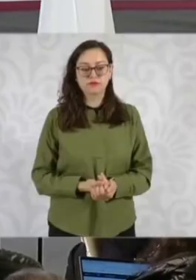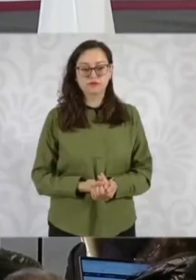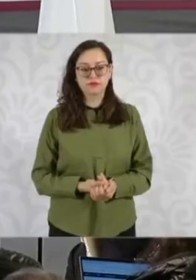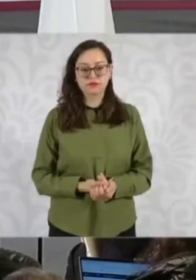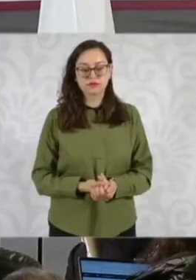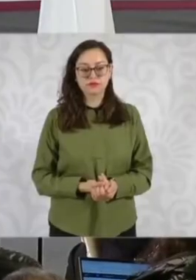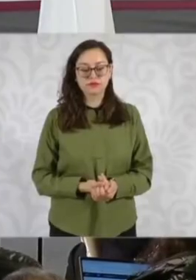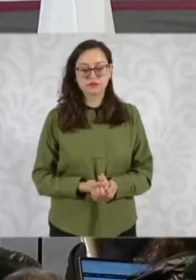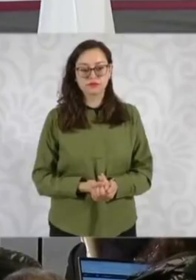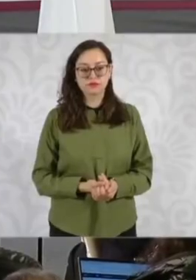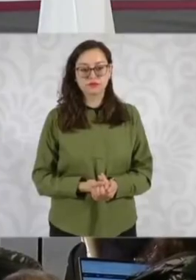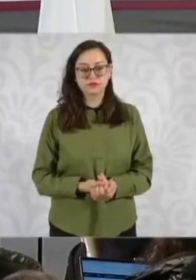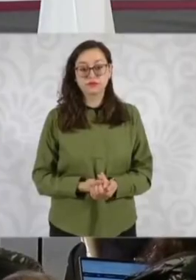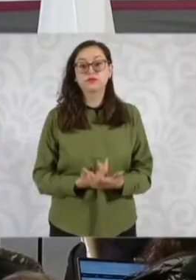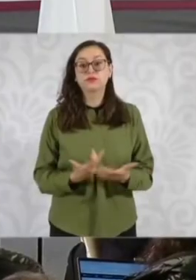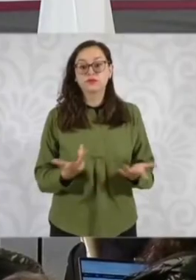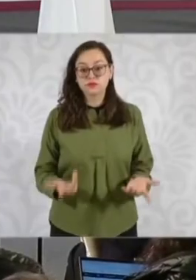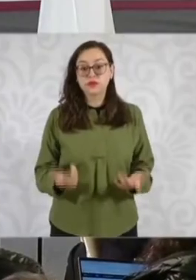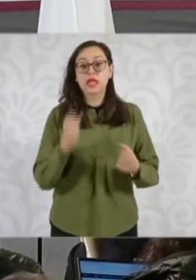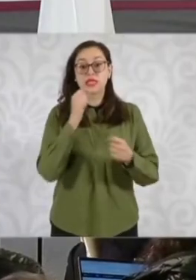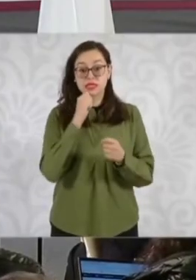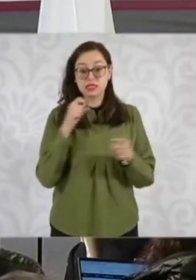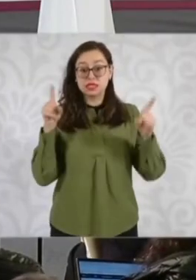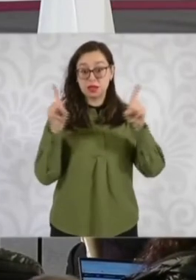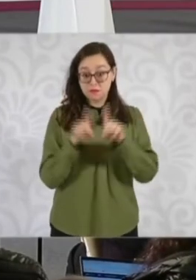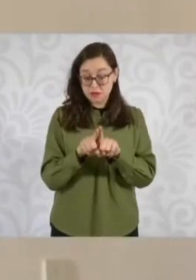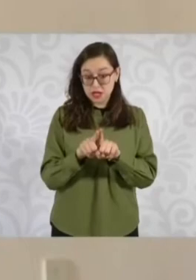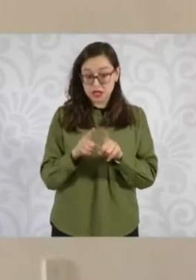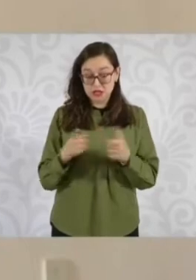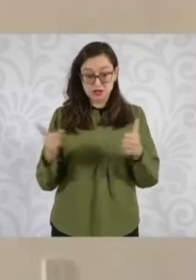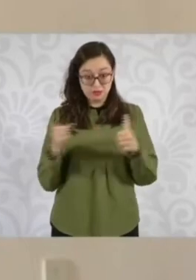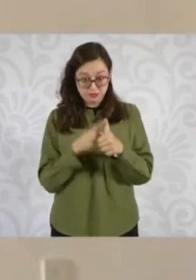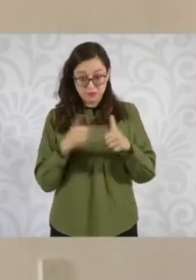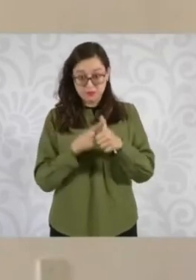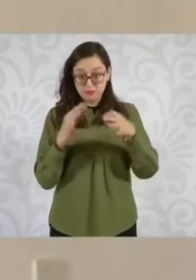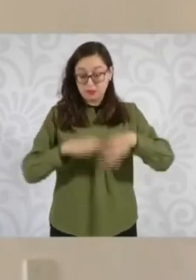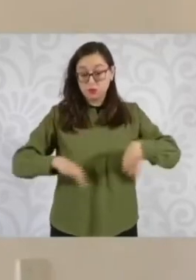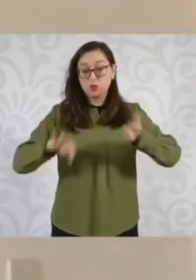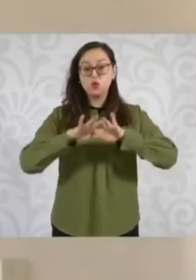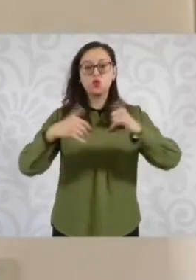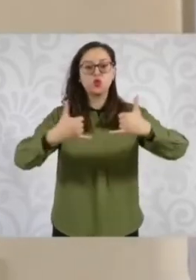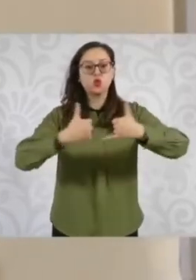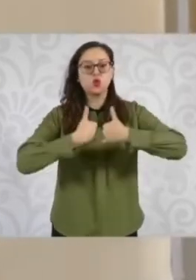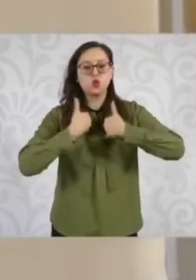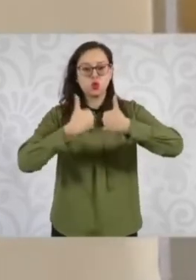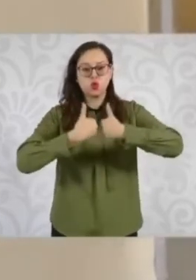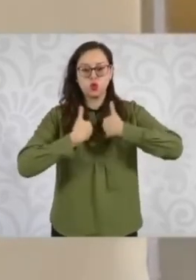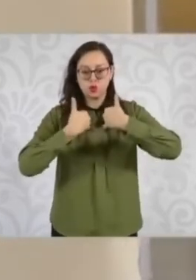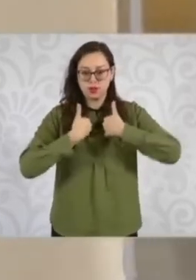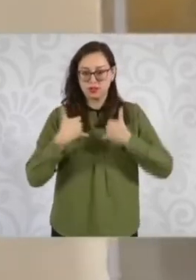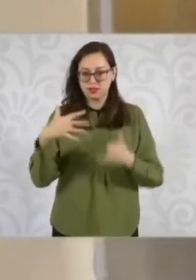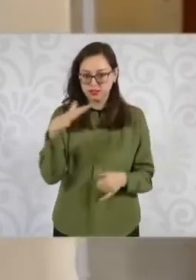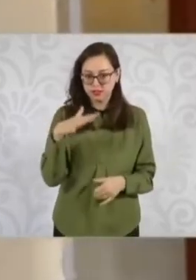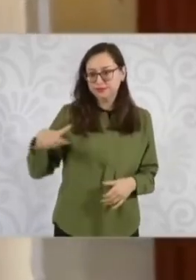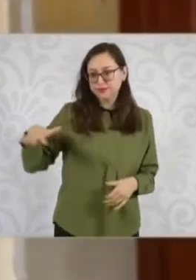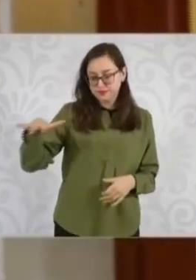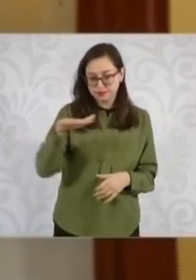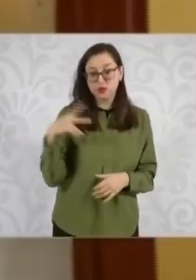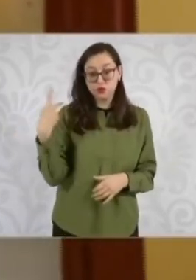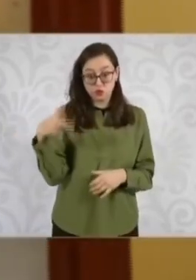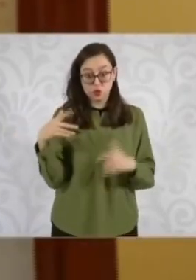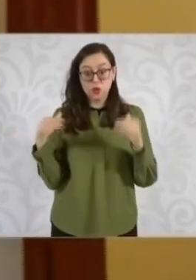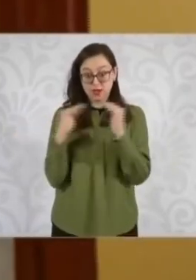en renta para jóvenes de manera prioritaria, pero también en la población en general, en las condiciones en que se